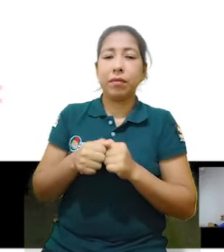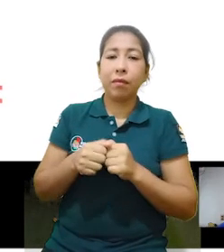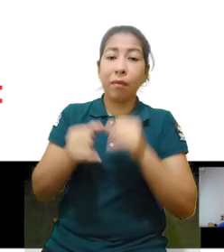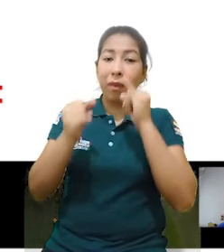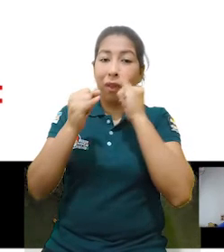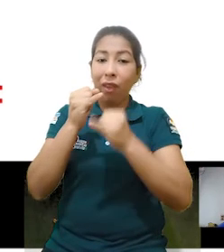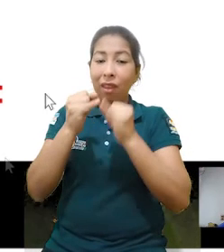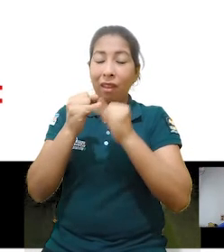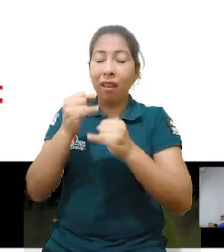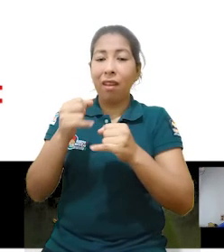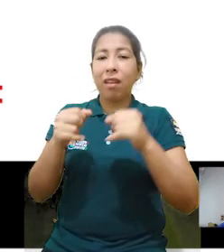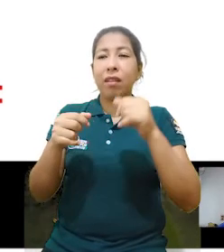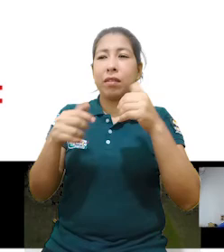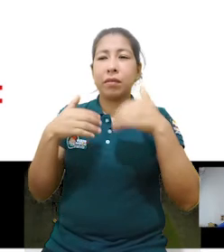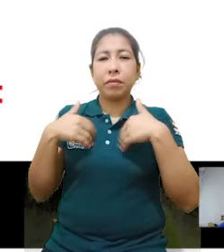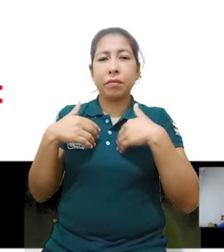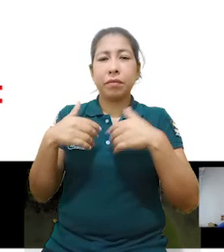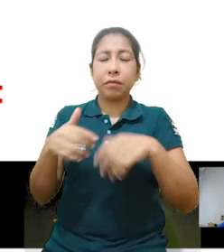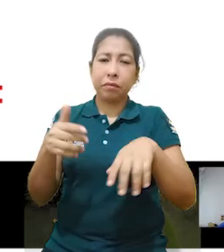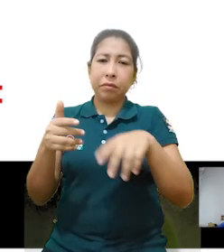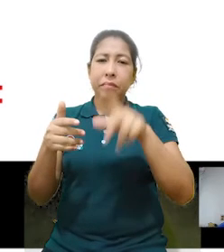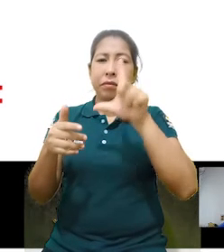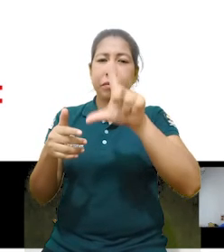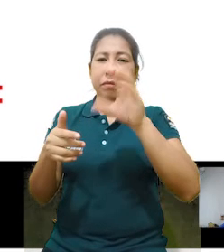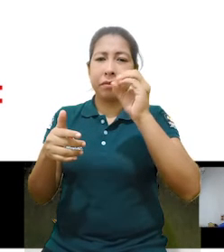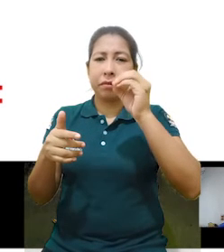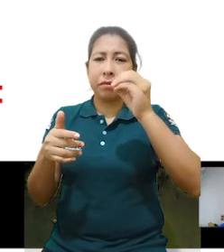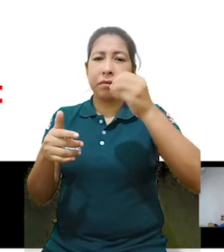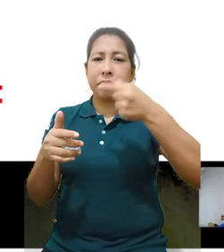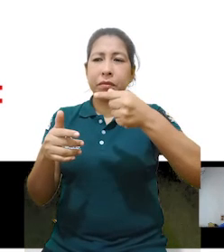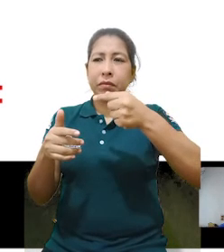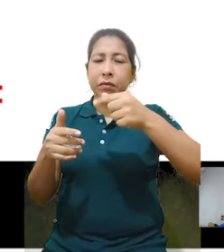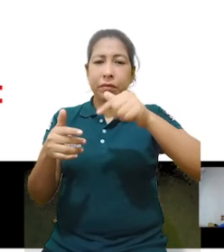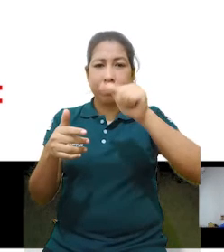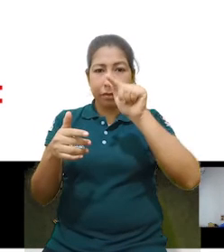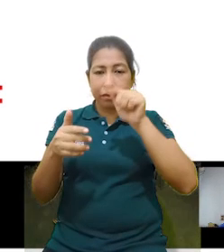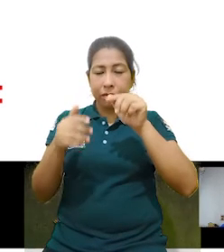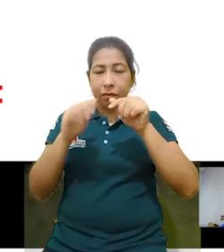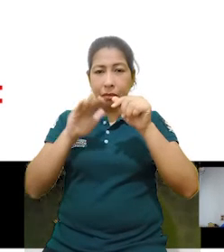2. Finalmente tenemos logaritmo en base raíz de 3 de